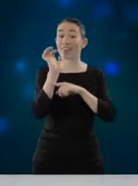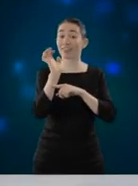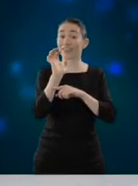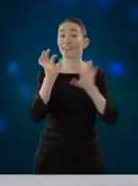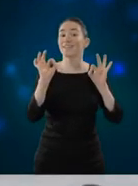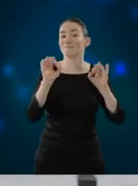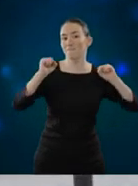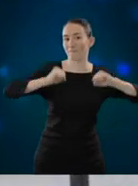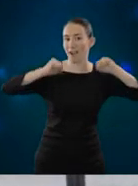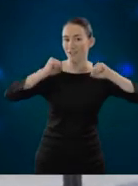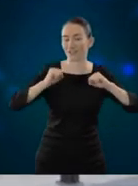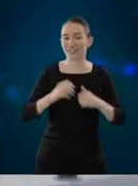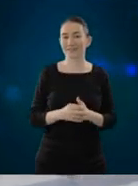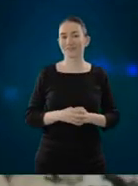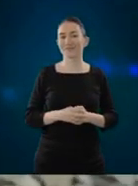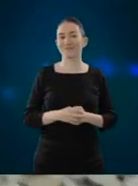Cine de mayores.